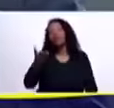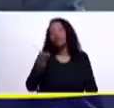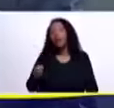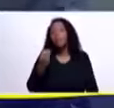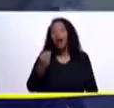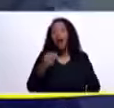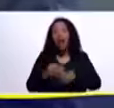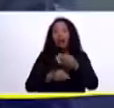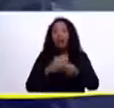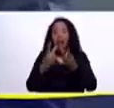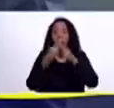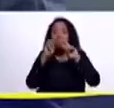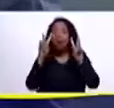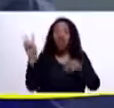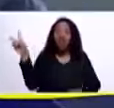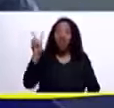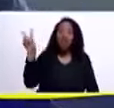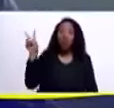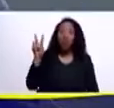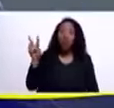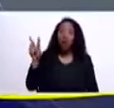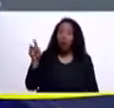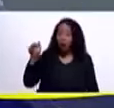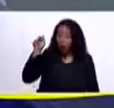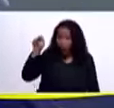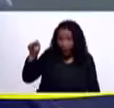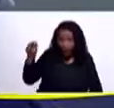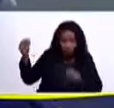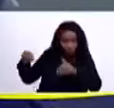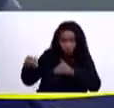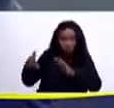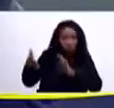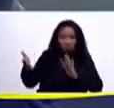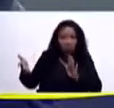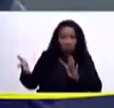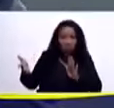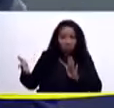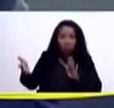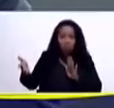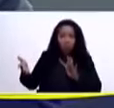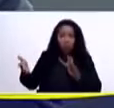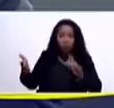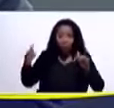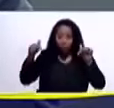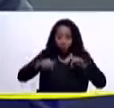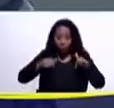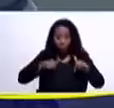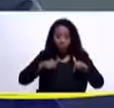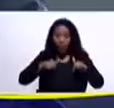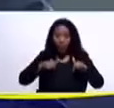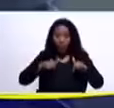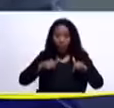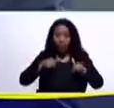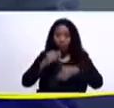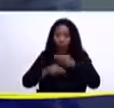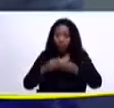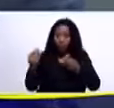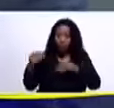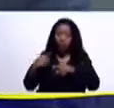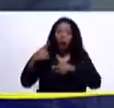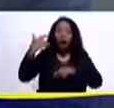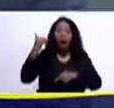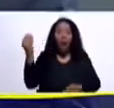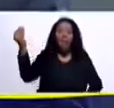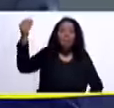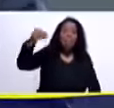del país. Con esos acuerdos que hemos llegado hoy aquí, llegan otros acuerdos